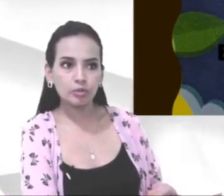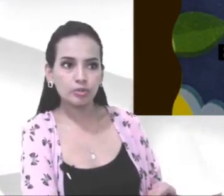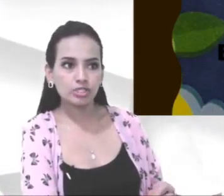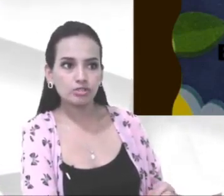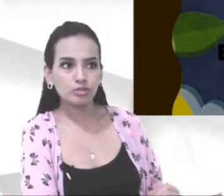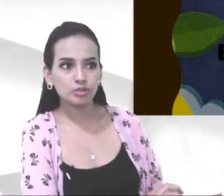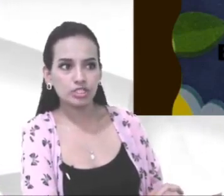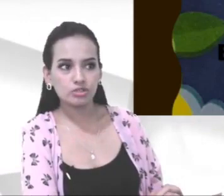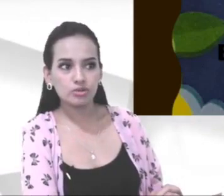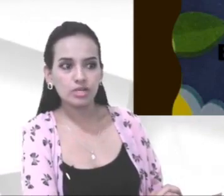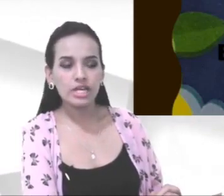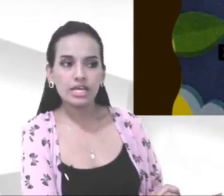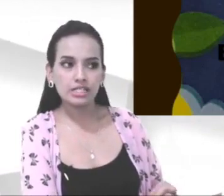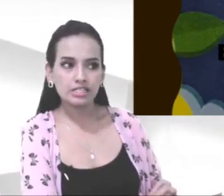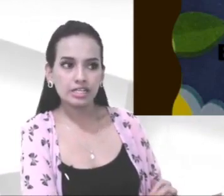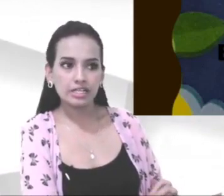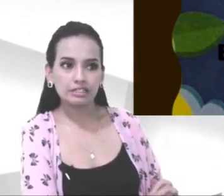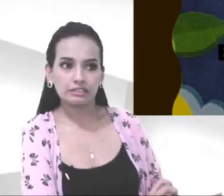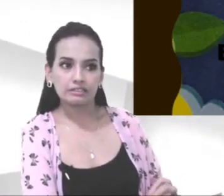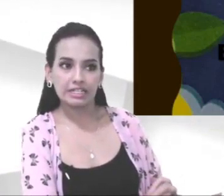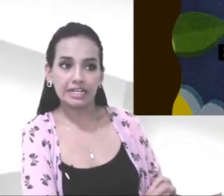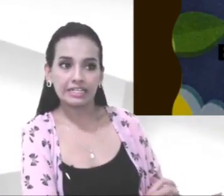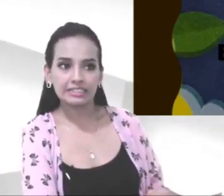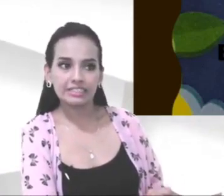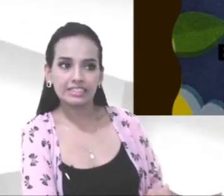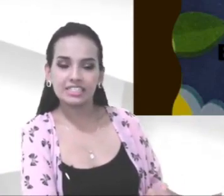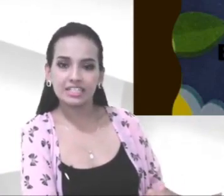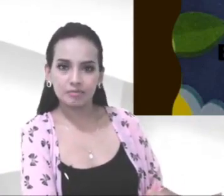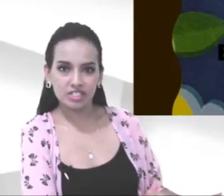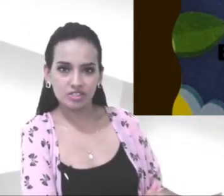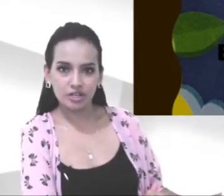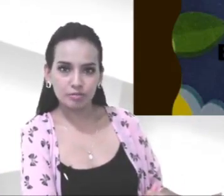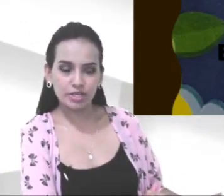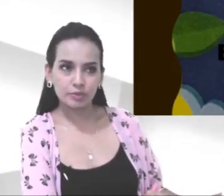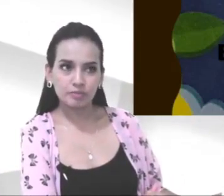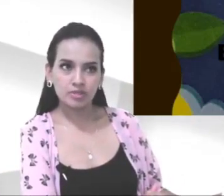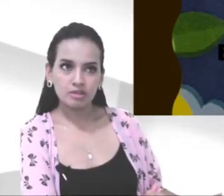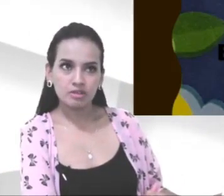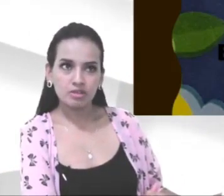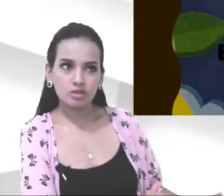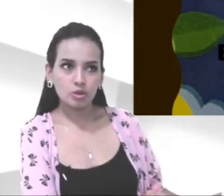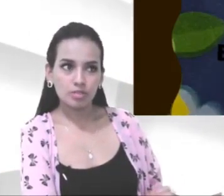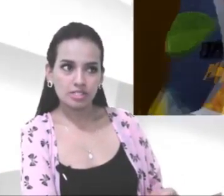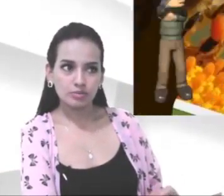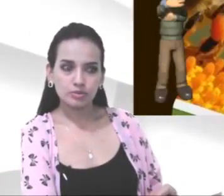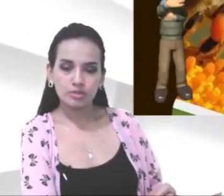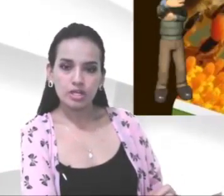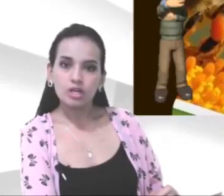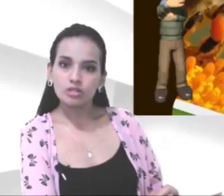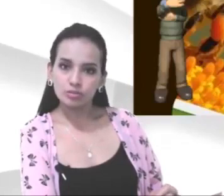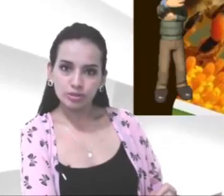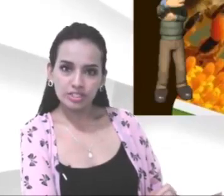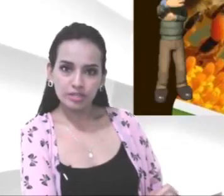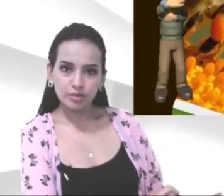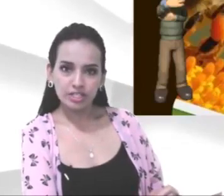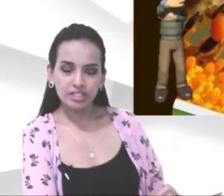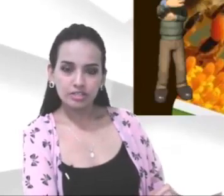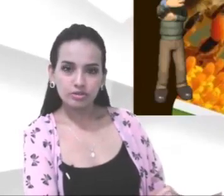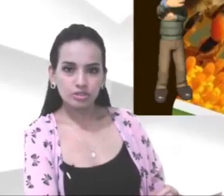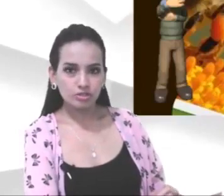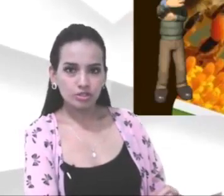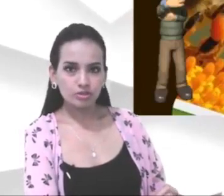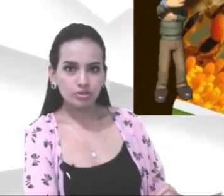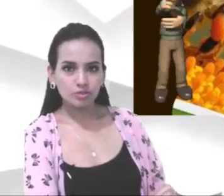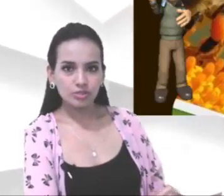partir de los procesos de mutación herencia de carácter de caracteres y adaptación al medio comencemos los invito a estar muy